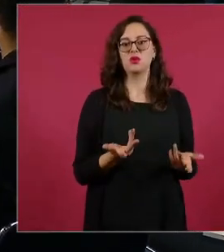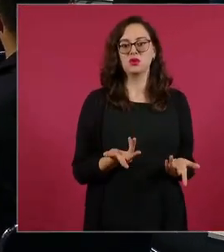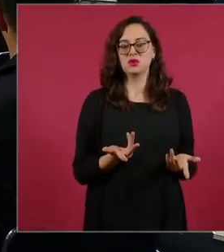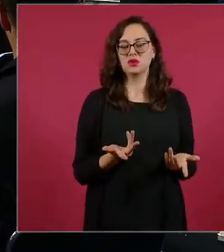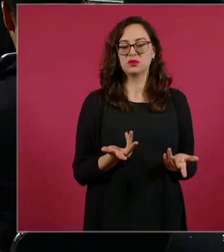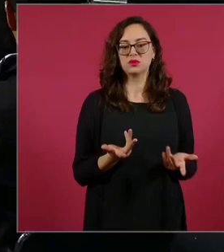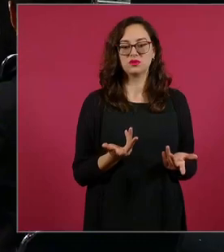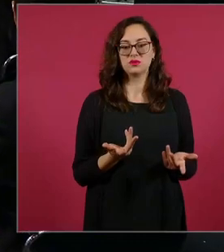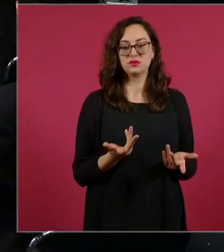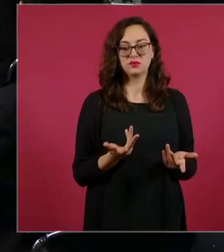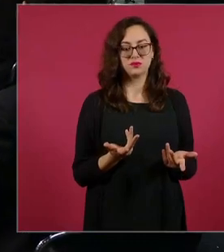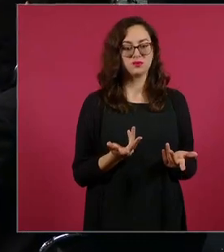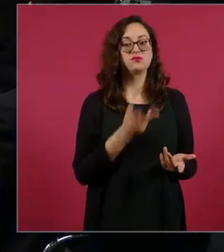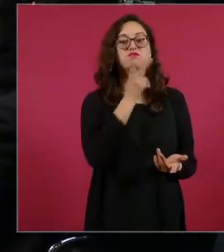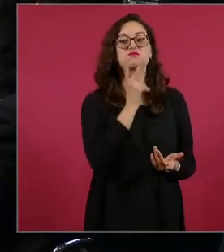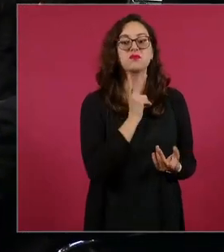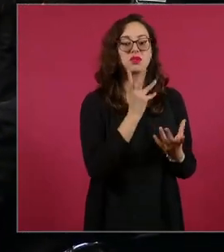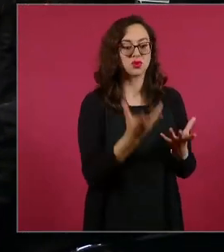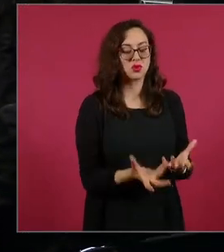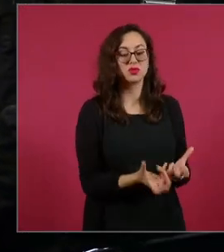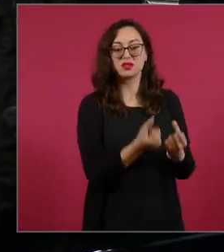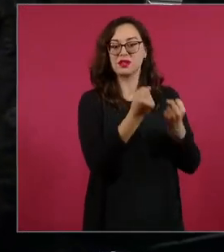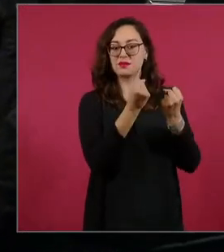Ahí se expropia Petróleo